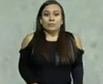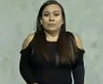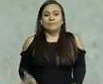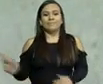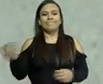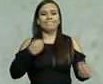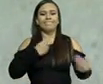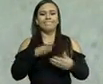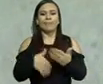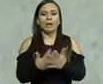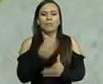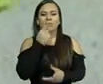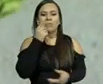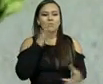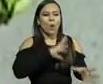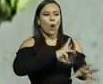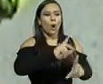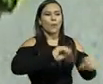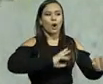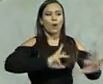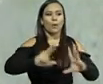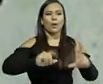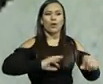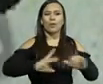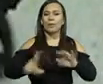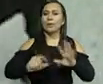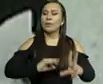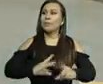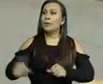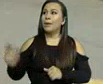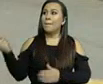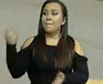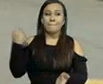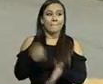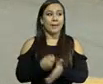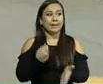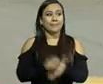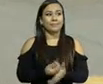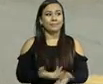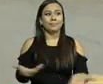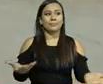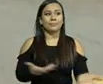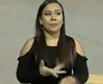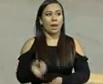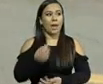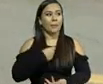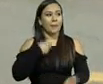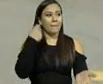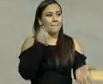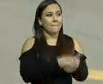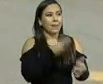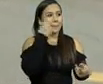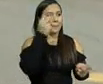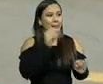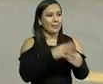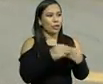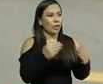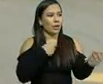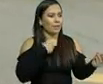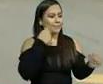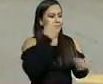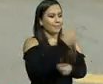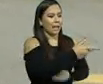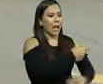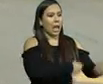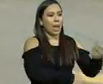lo que olía a dinero hacemos la seguimiento para ver si viene y paga al primer compañero le pagaron con un billete de 20 y le pidieron el fuerte